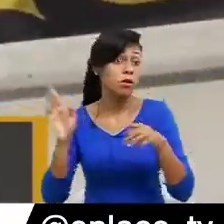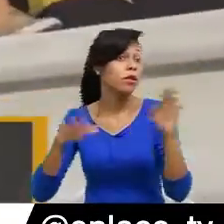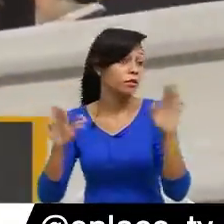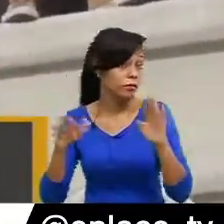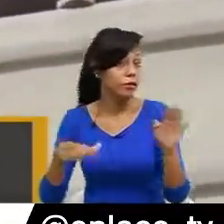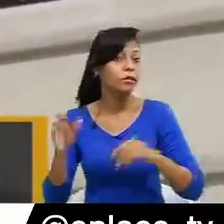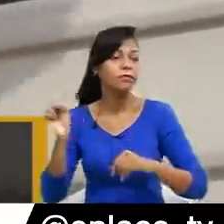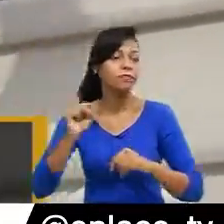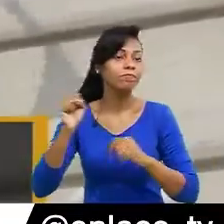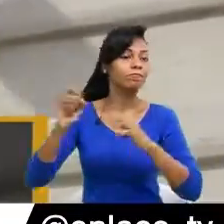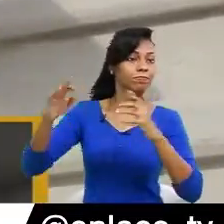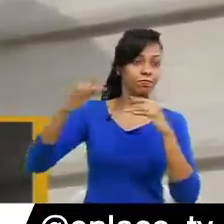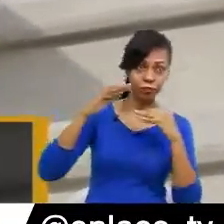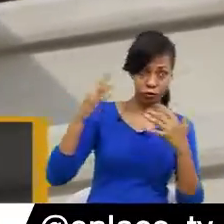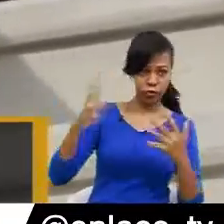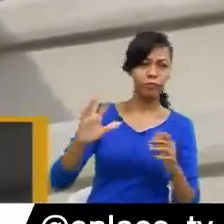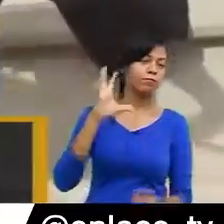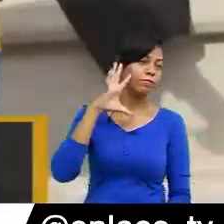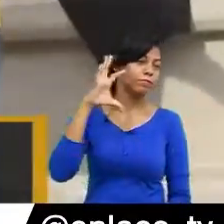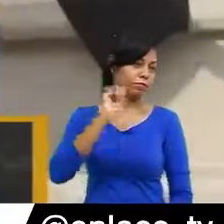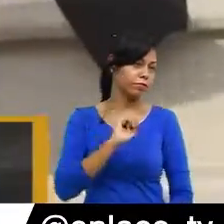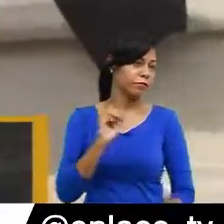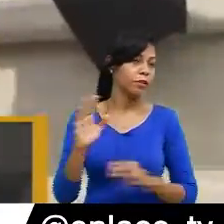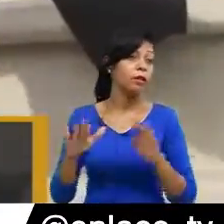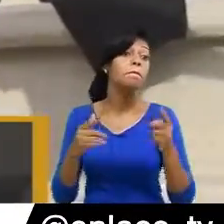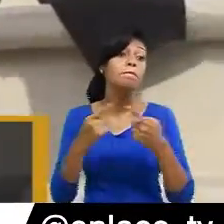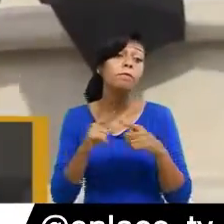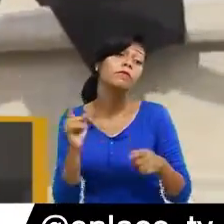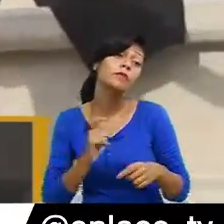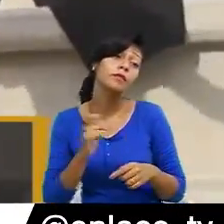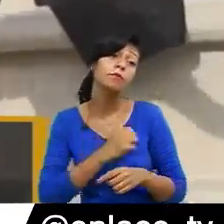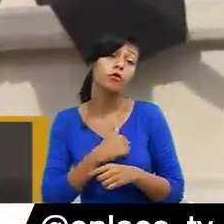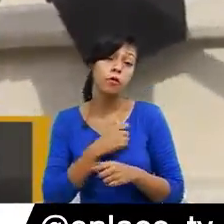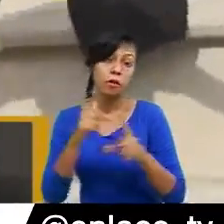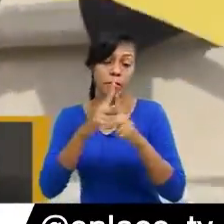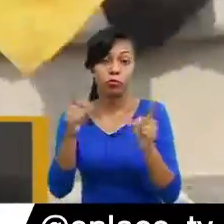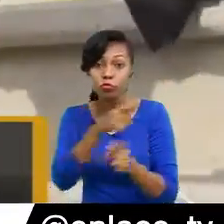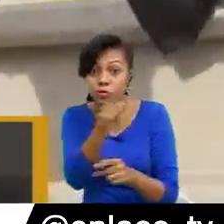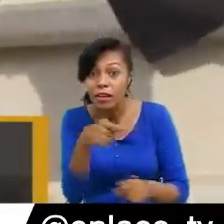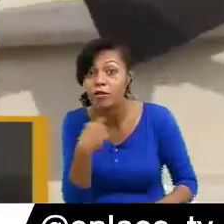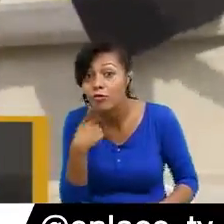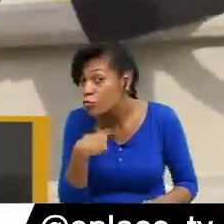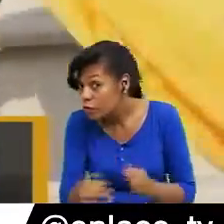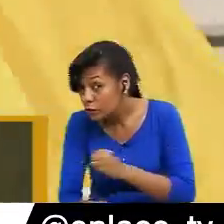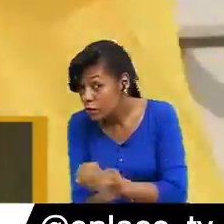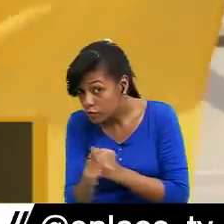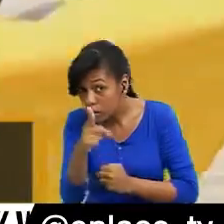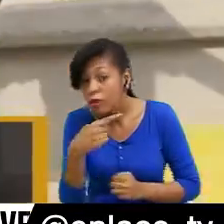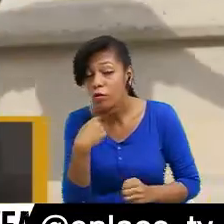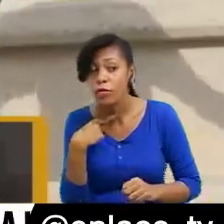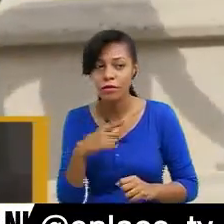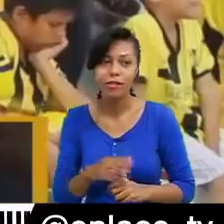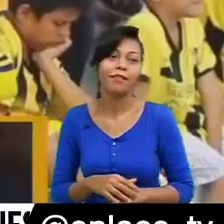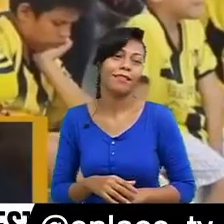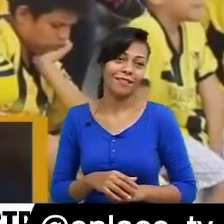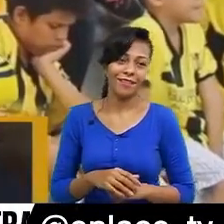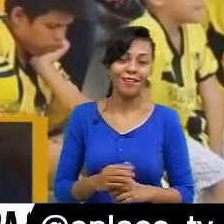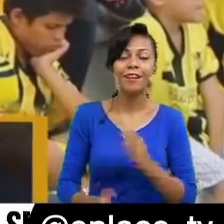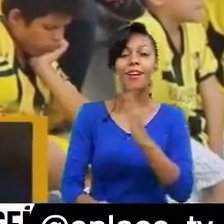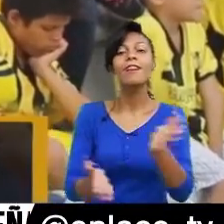pronto la gente, las personas, los que les gusta el fútbol y que asisten al estadio de fútbol,